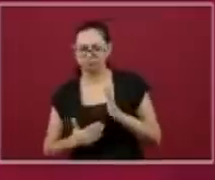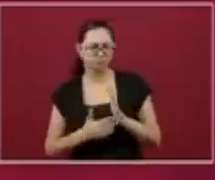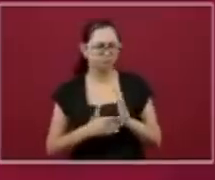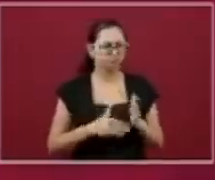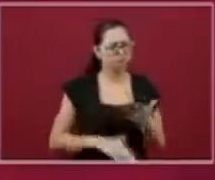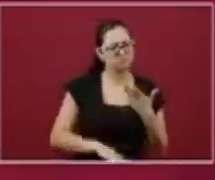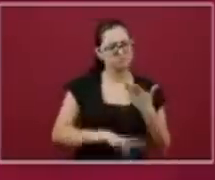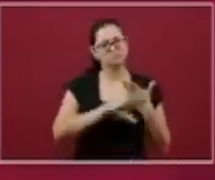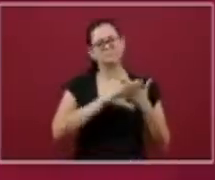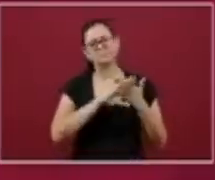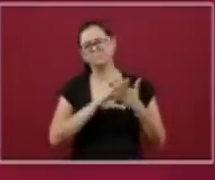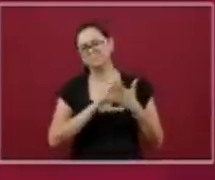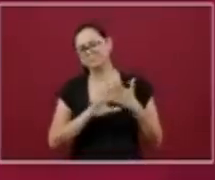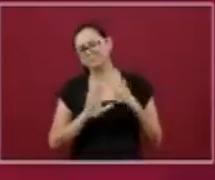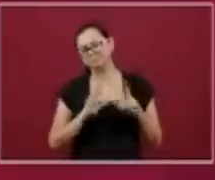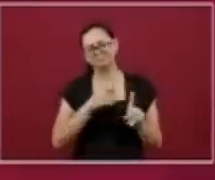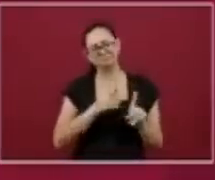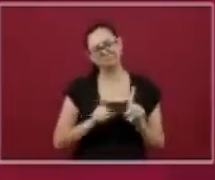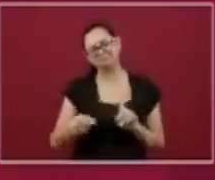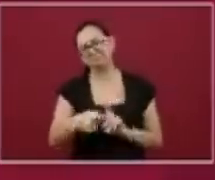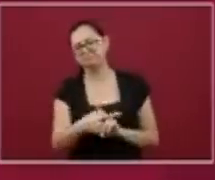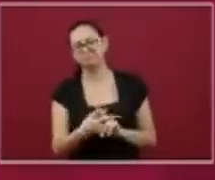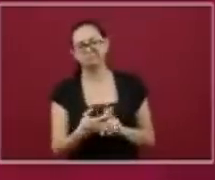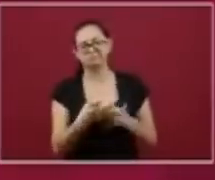provocación, siempre.